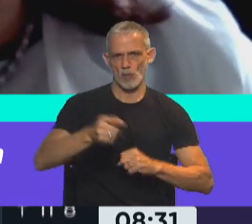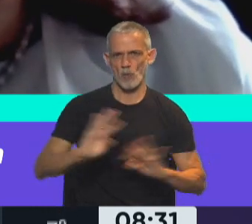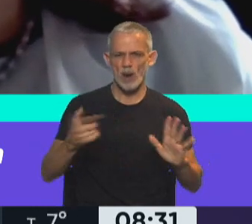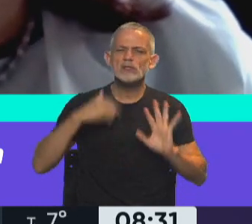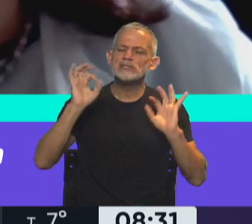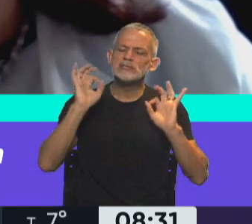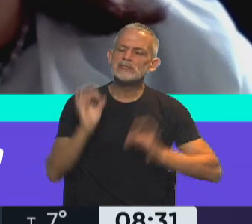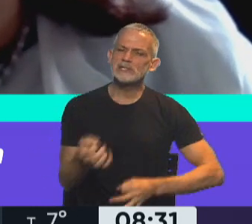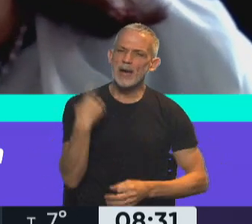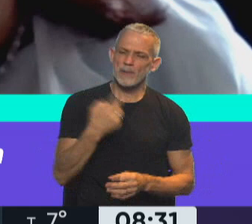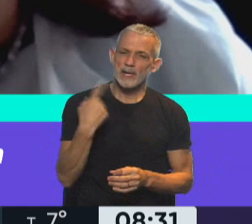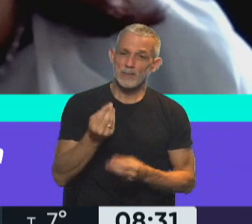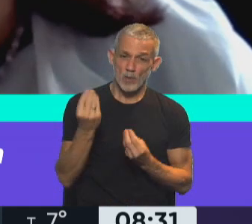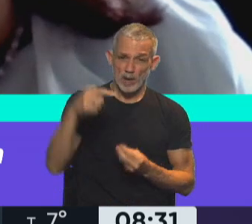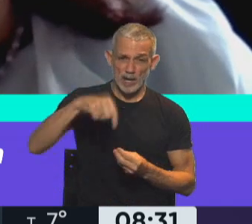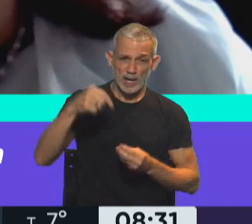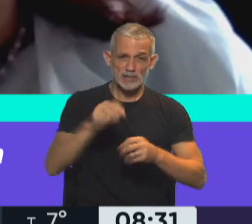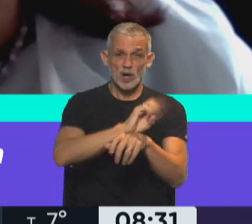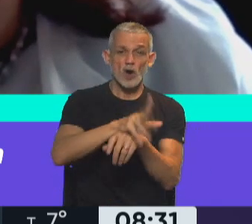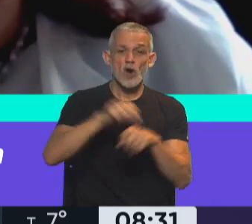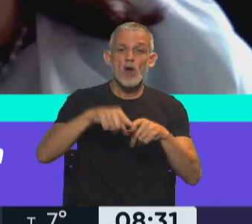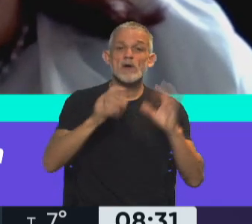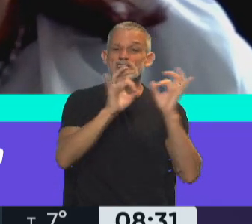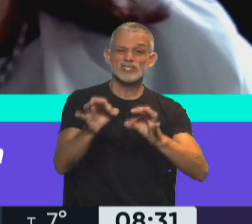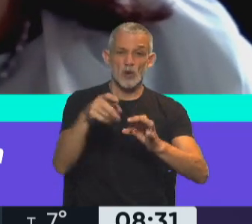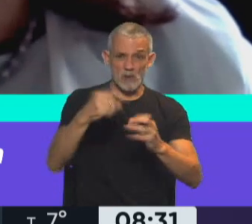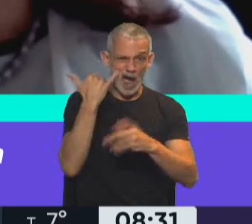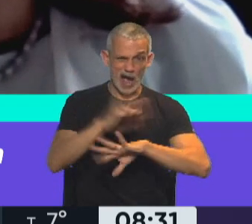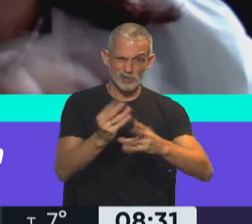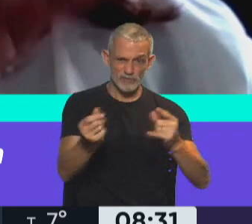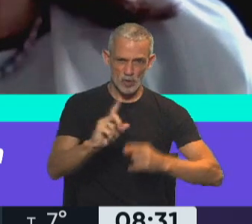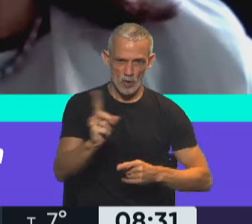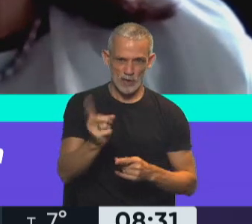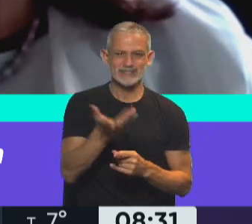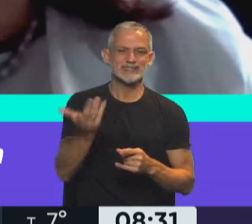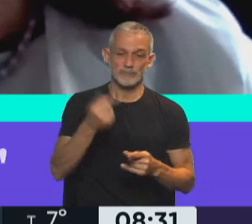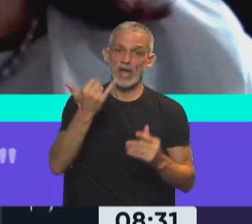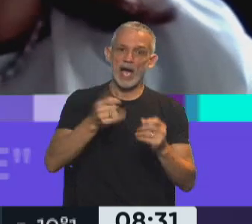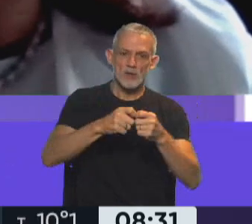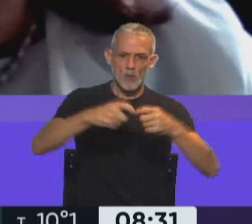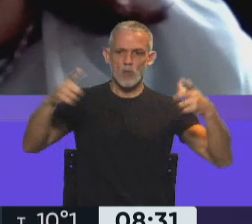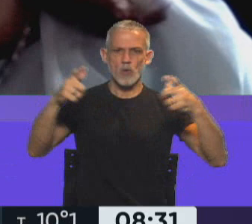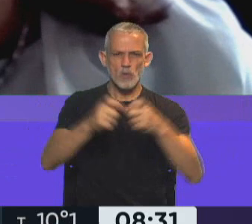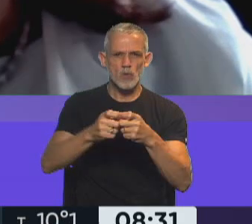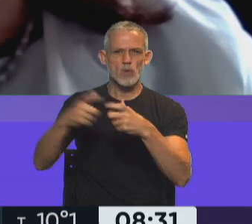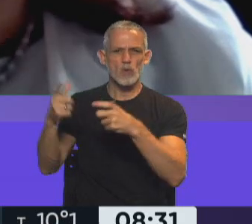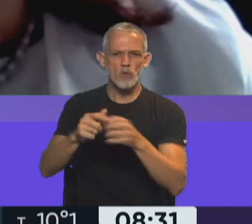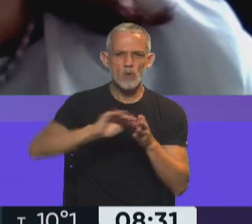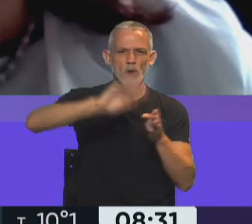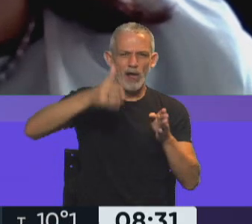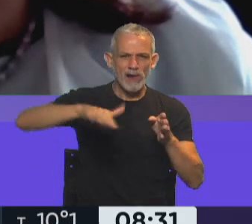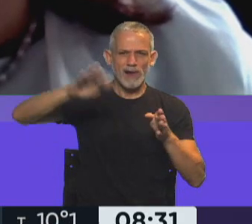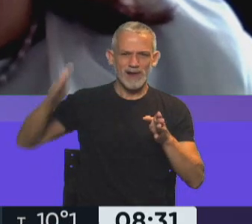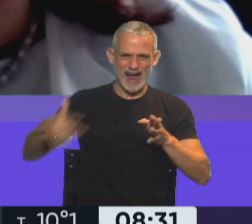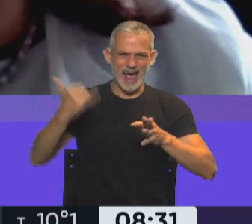sabe perfectamente que este coronavirus llegó para quedarse, que tiene altos, brotes, bajos, y que